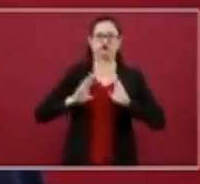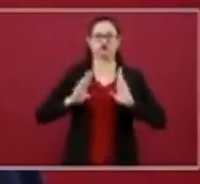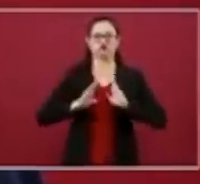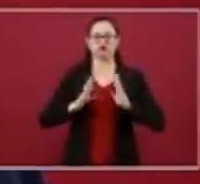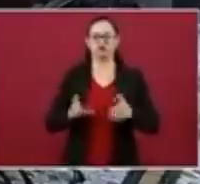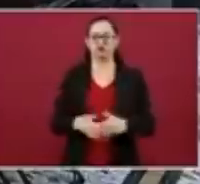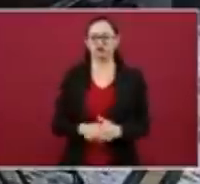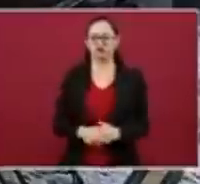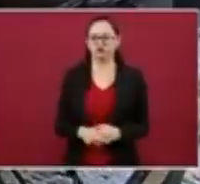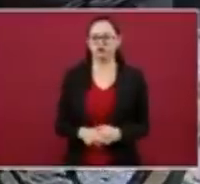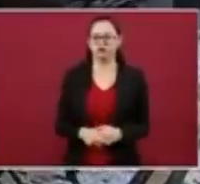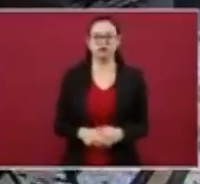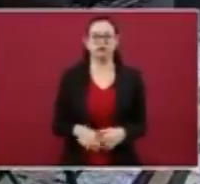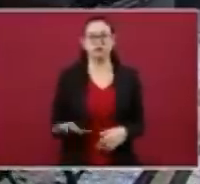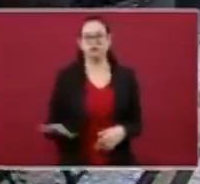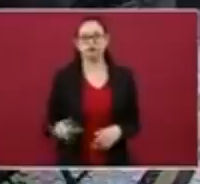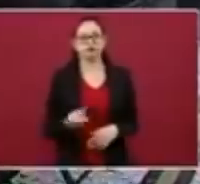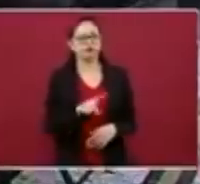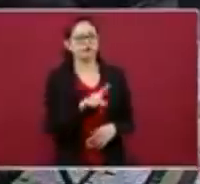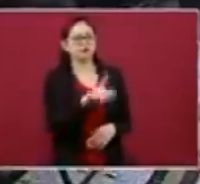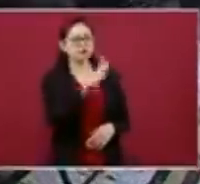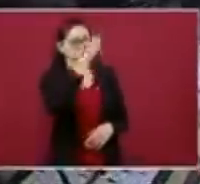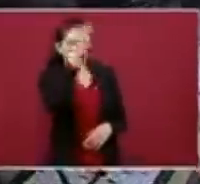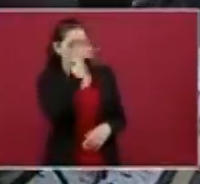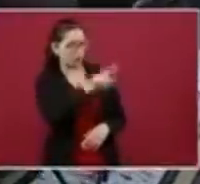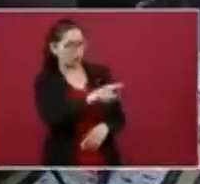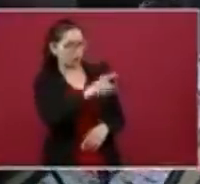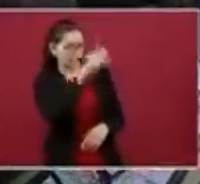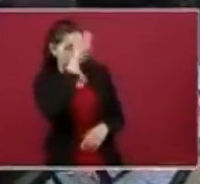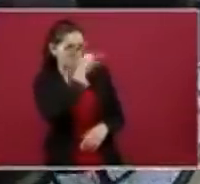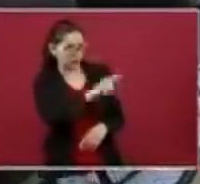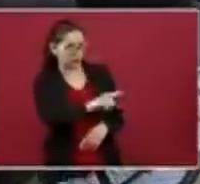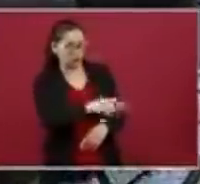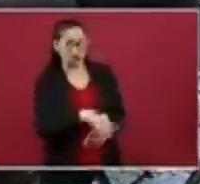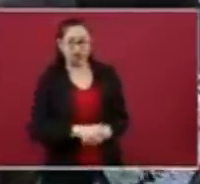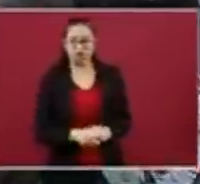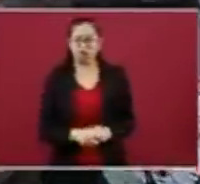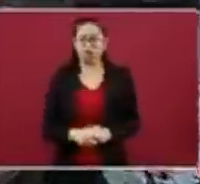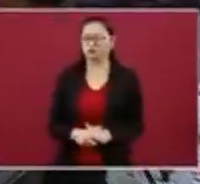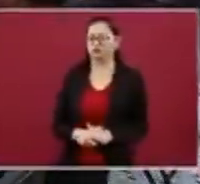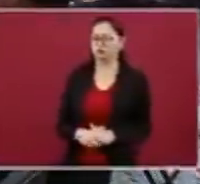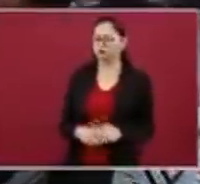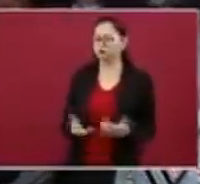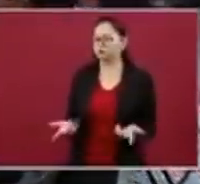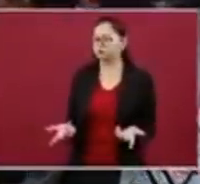No estaría de acuerdo, no estaría de acuerdo con el mando civil. Entonces,